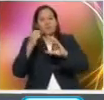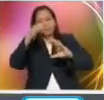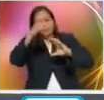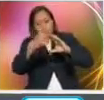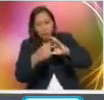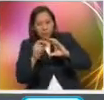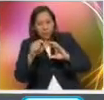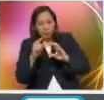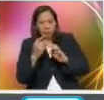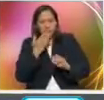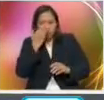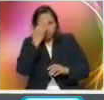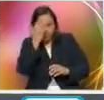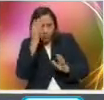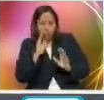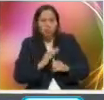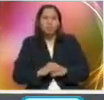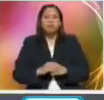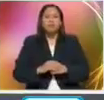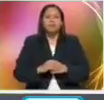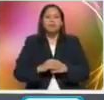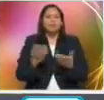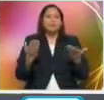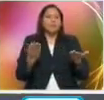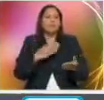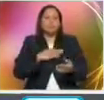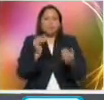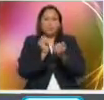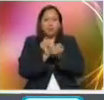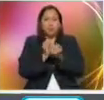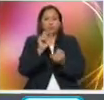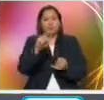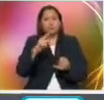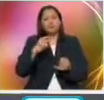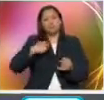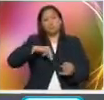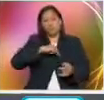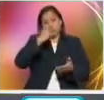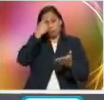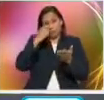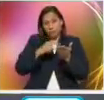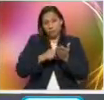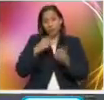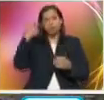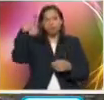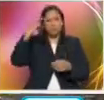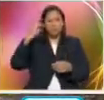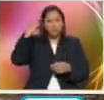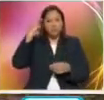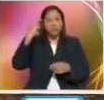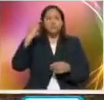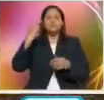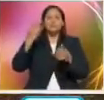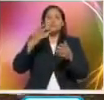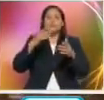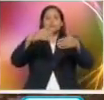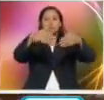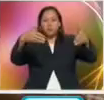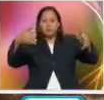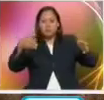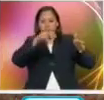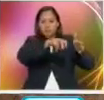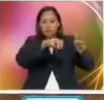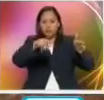se va a aplicar esto, ¿no? Oye, y bueno, también tenemos la creencia de que los reyes llegaron al pesebre y que